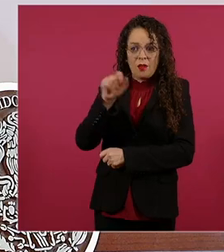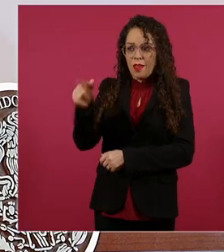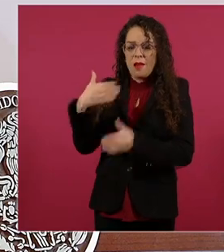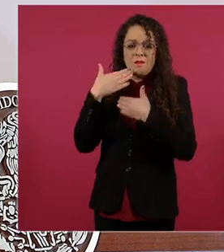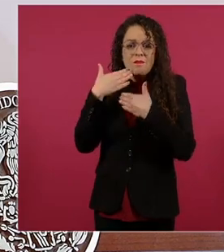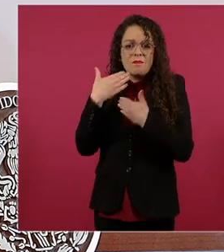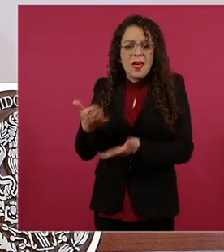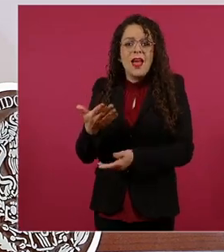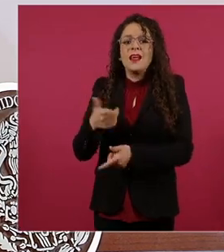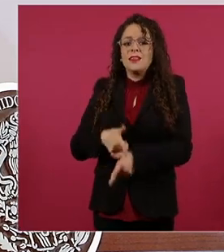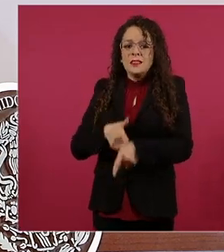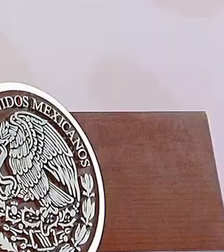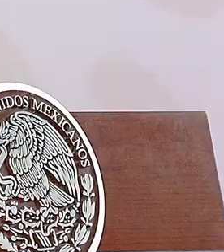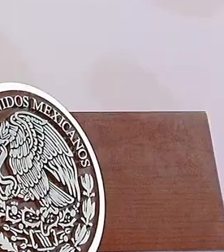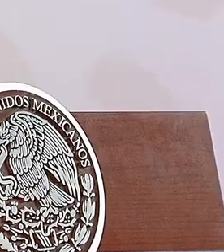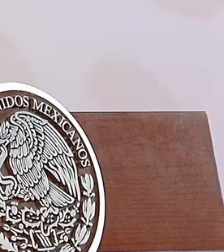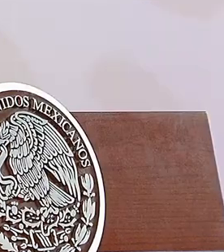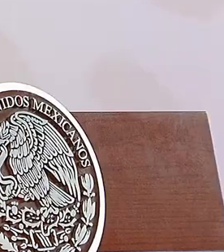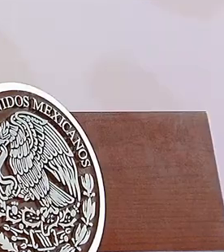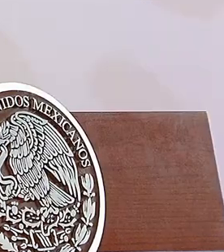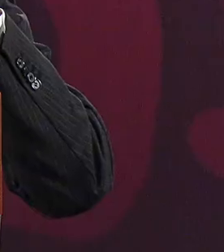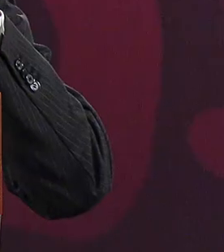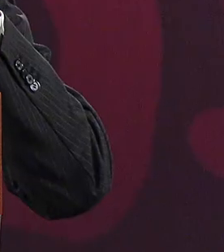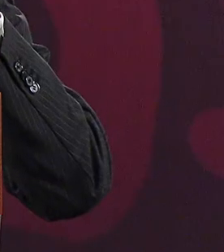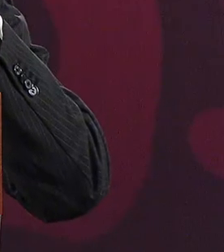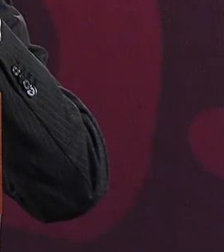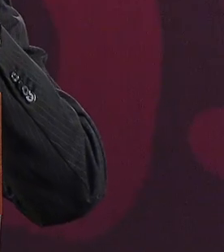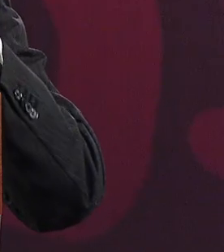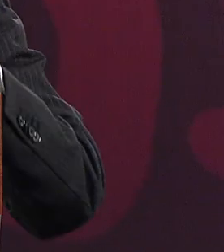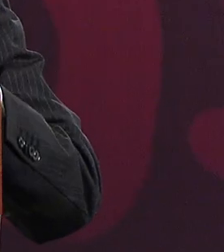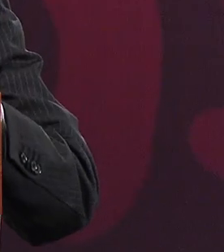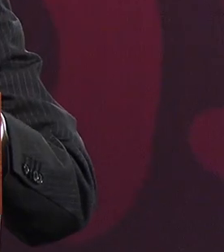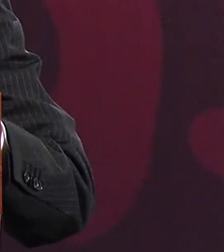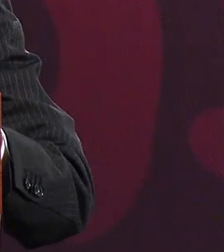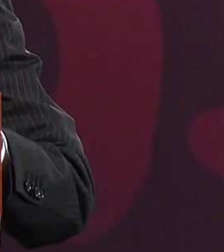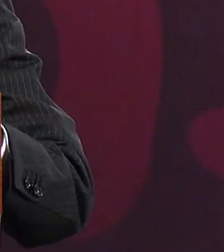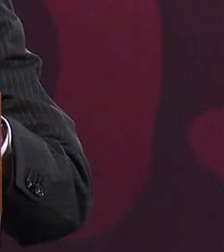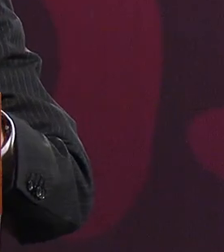Entonces yo voy a poder Tener tiempo ¿No?